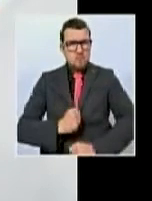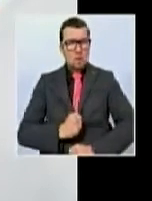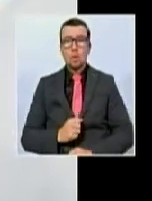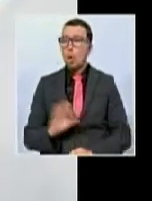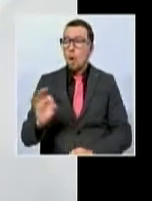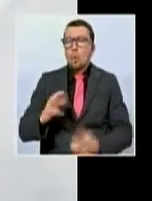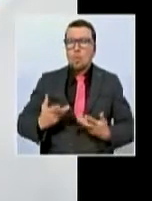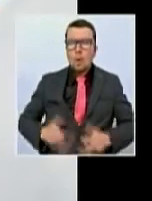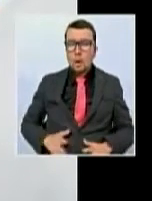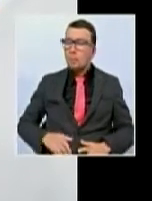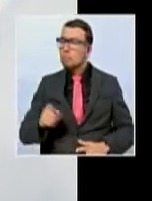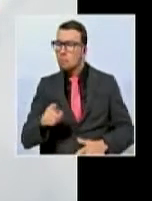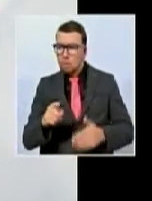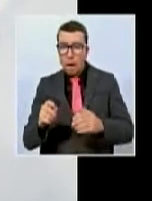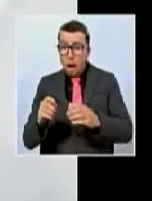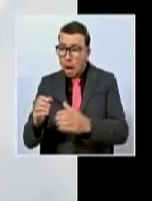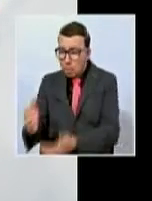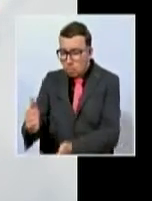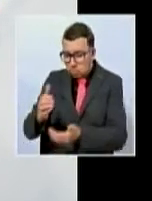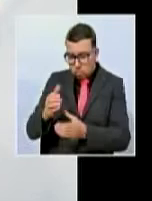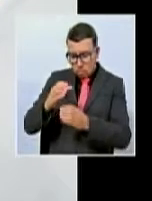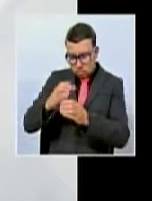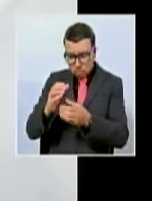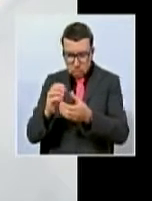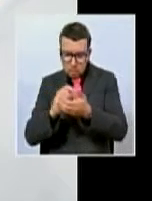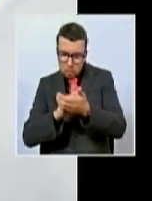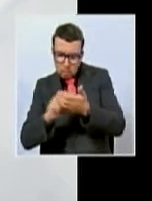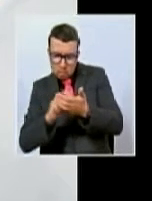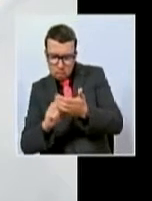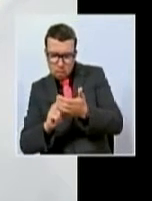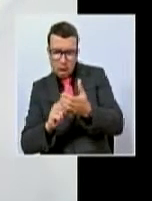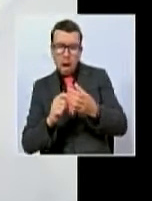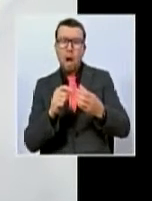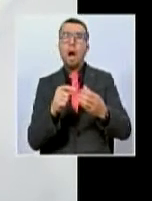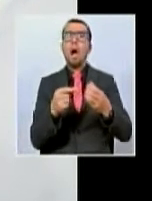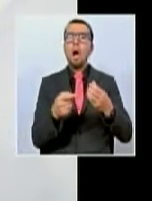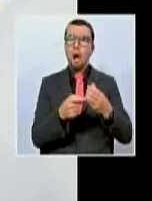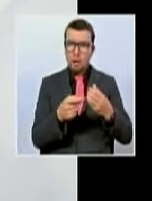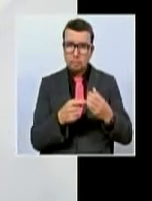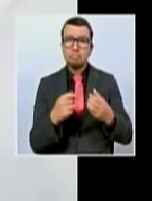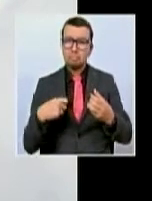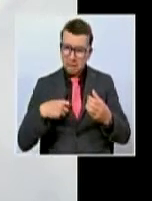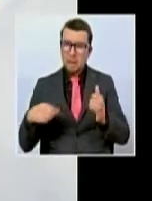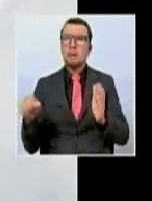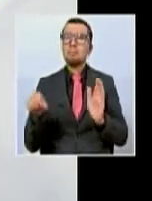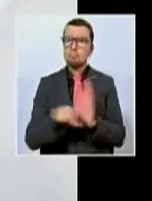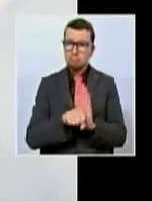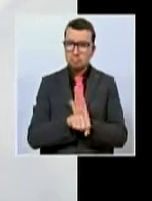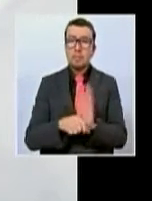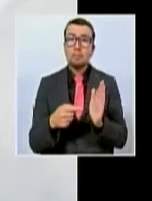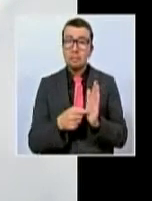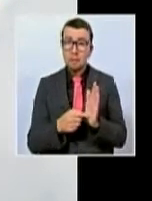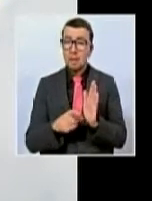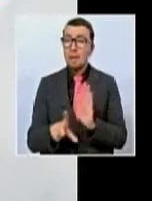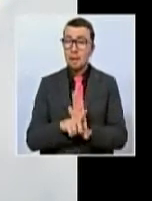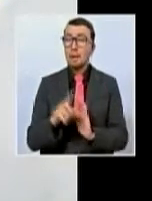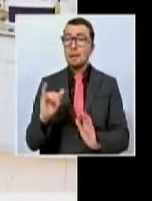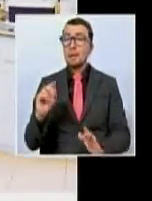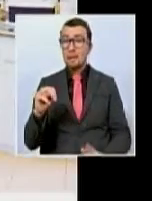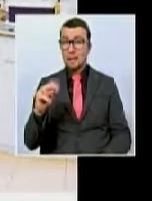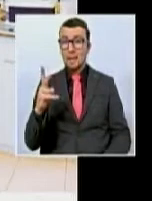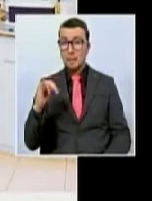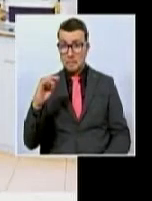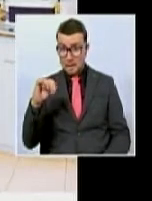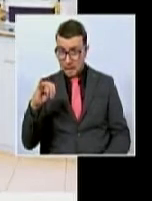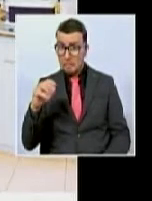tiene que revisar es precisamente que tenga en su etiqueta el registro sanitario INVIMA. Ese es el primer requisito legal. El